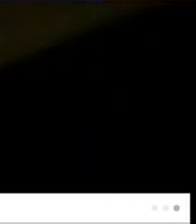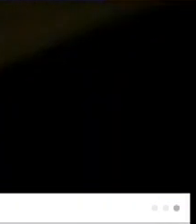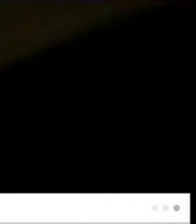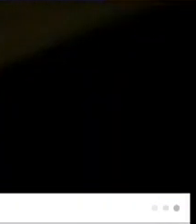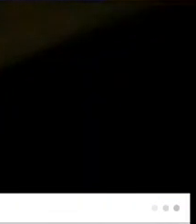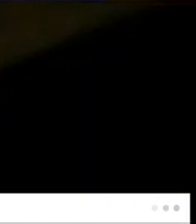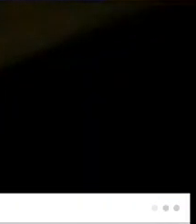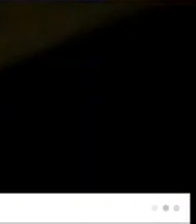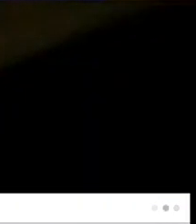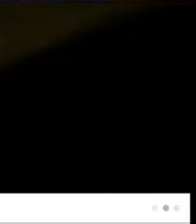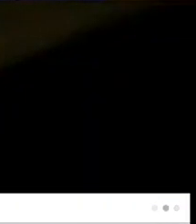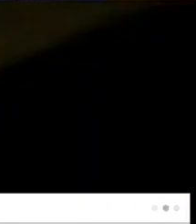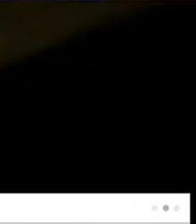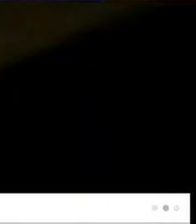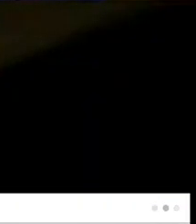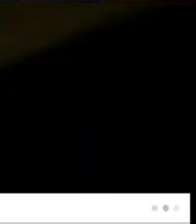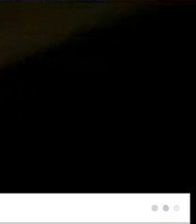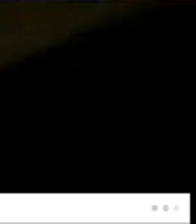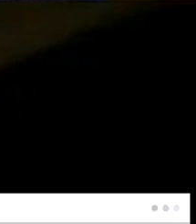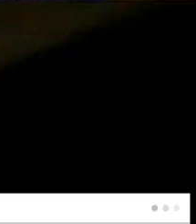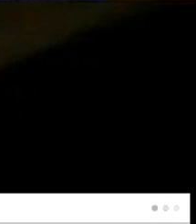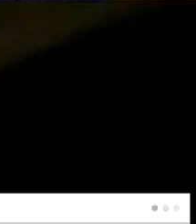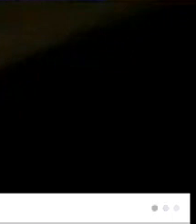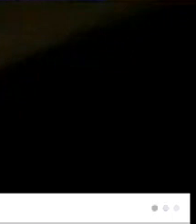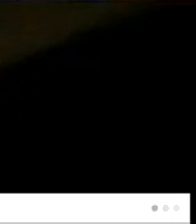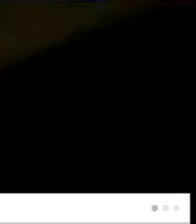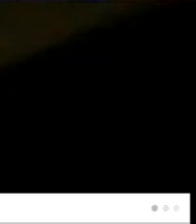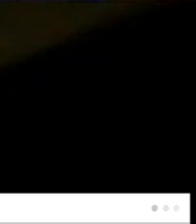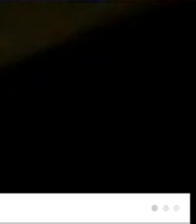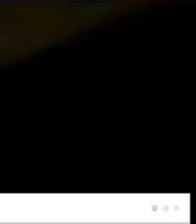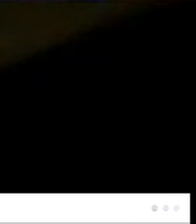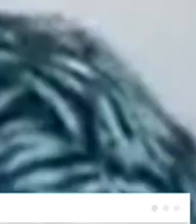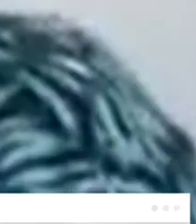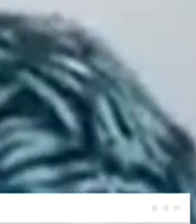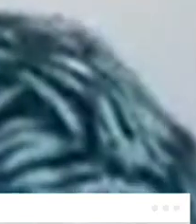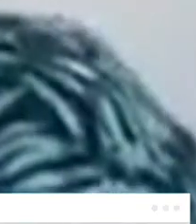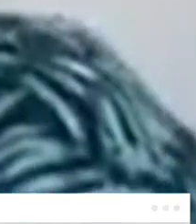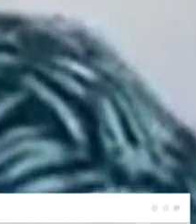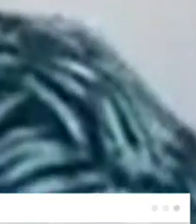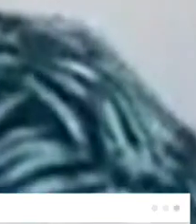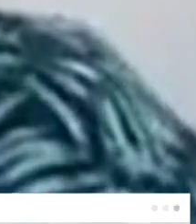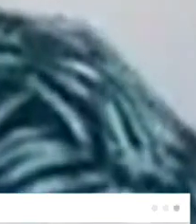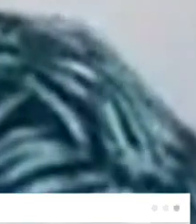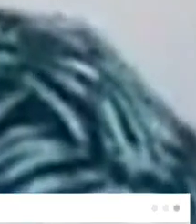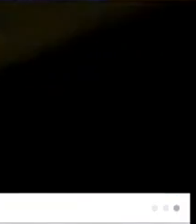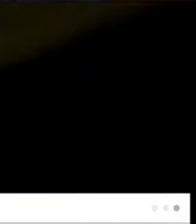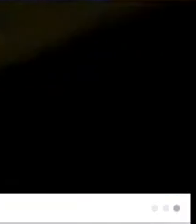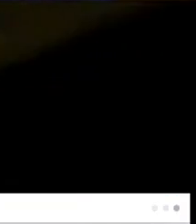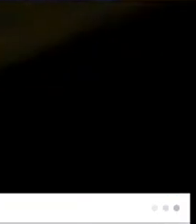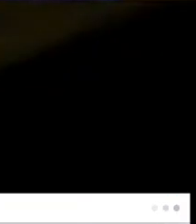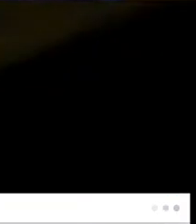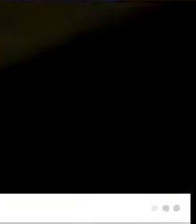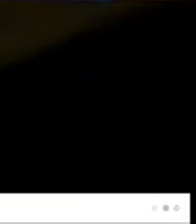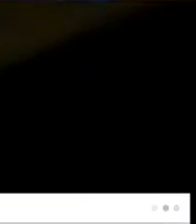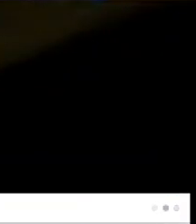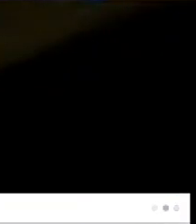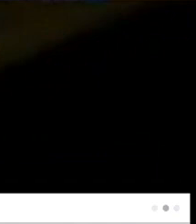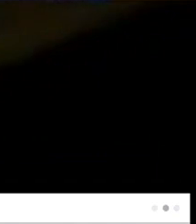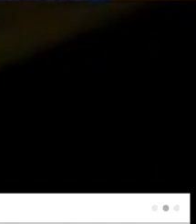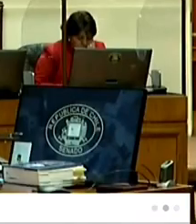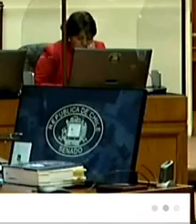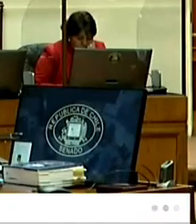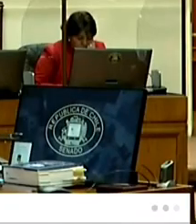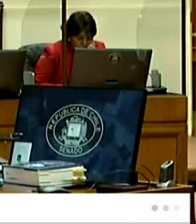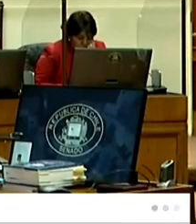Conquistador. Ella tiene un ojo bueno. Ella no es totalmente ciega. Ella no es ciega total. No es ciega, tiene un ojo